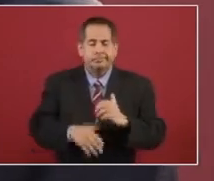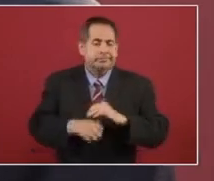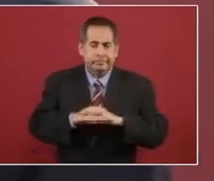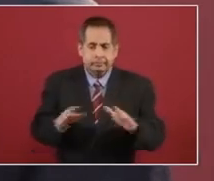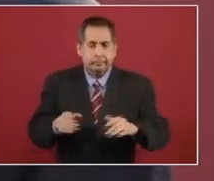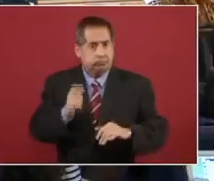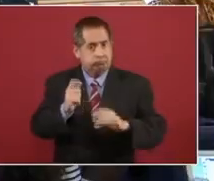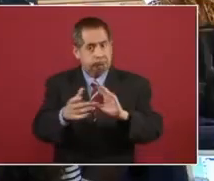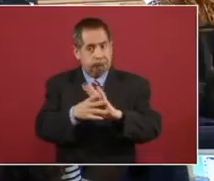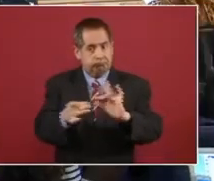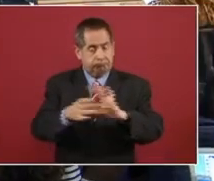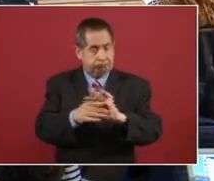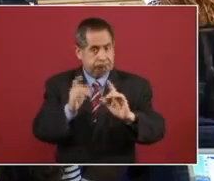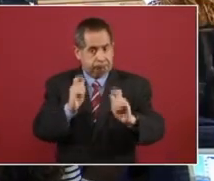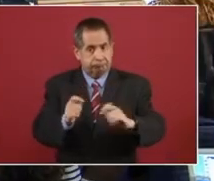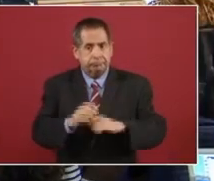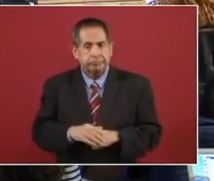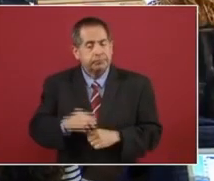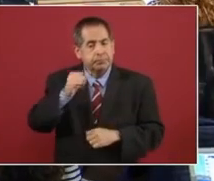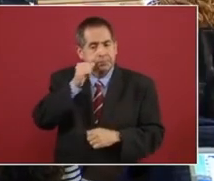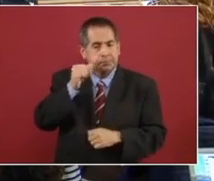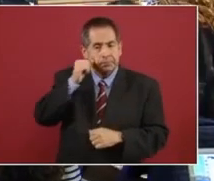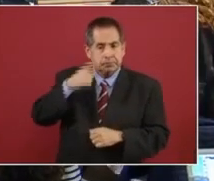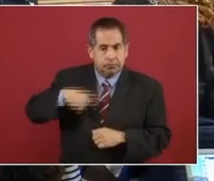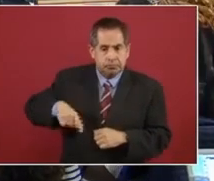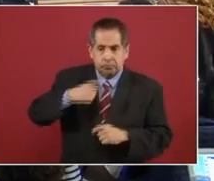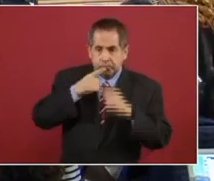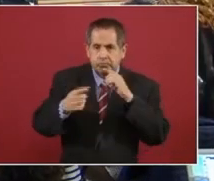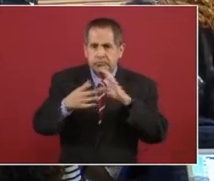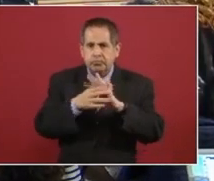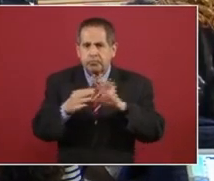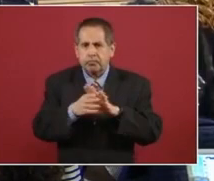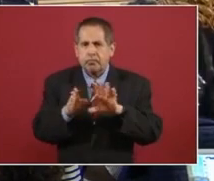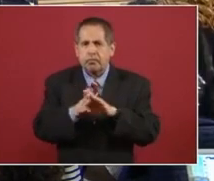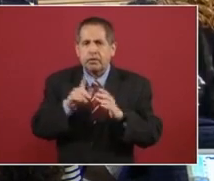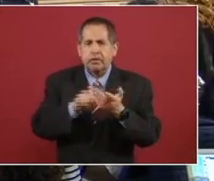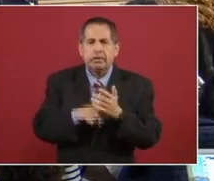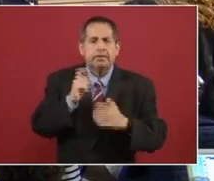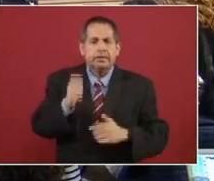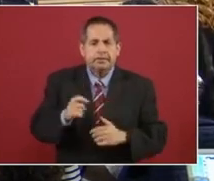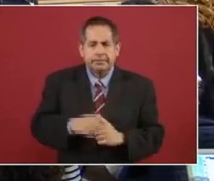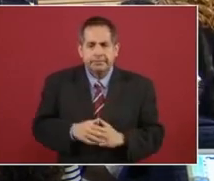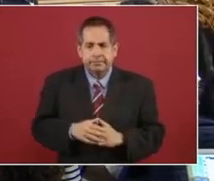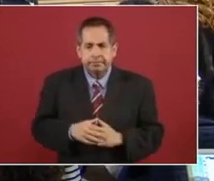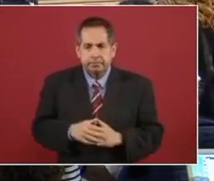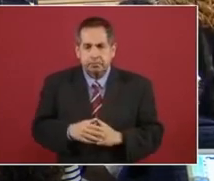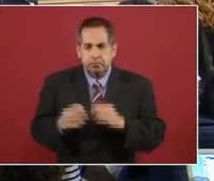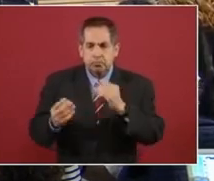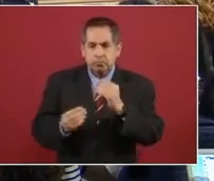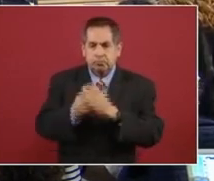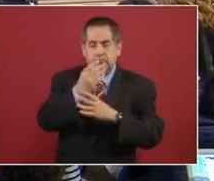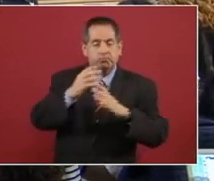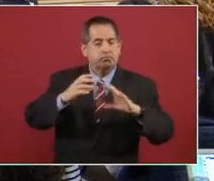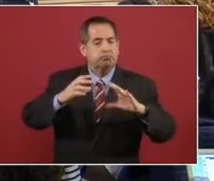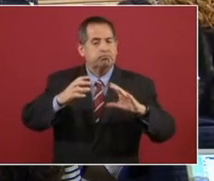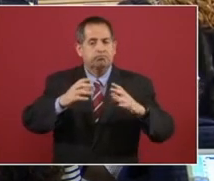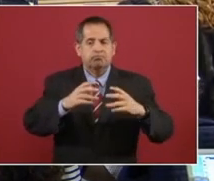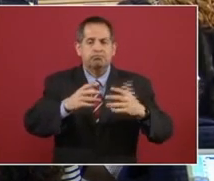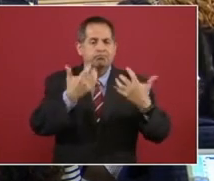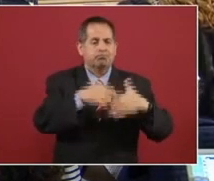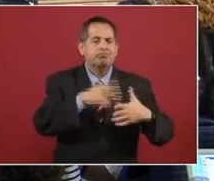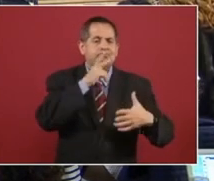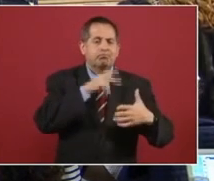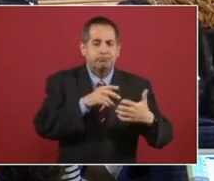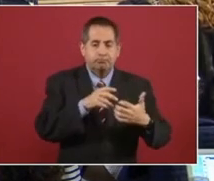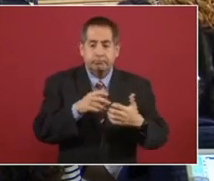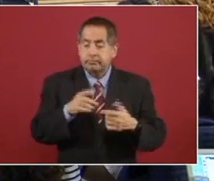eso. Incluso ayer hablábamos en el caso de la nueva refinería, que